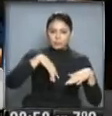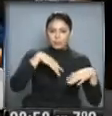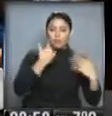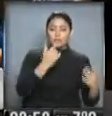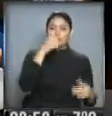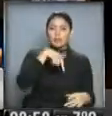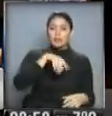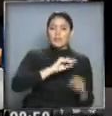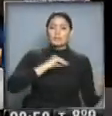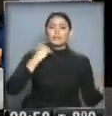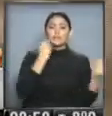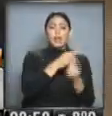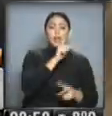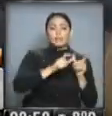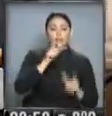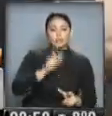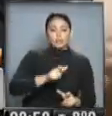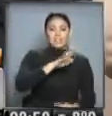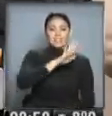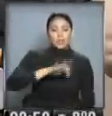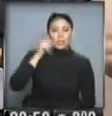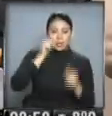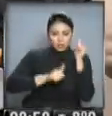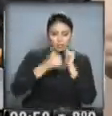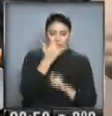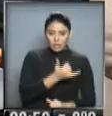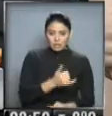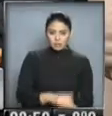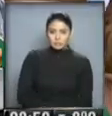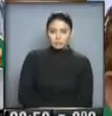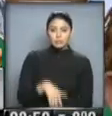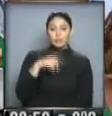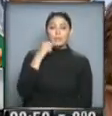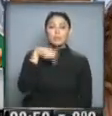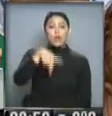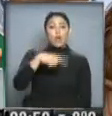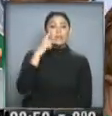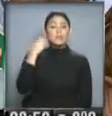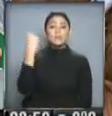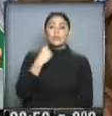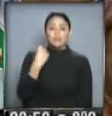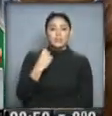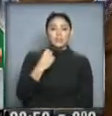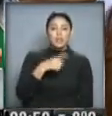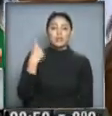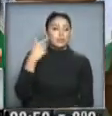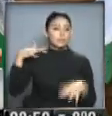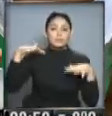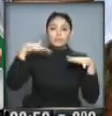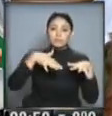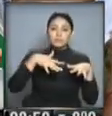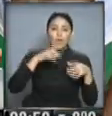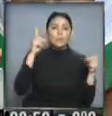dejó además un saldo de más de 50 heridos. Hoy es una jornada muy importante porque nosotros venimos con una